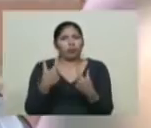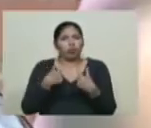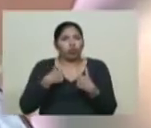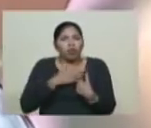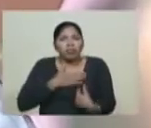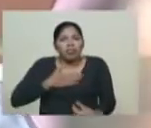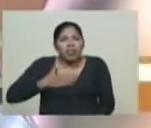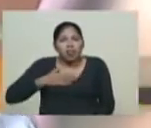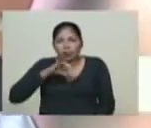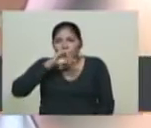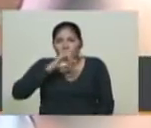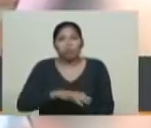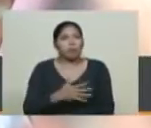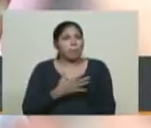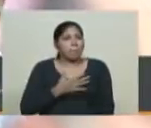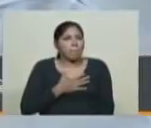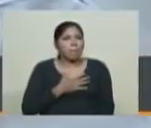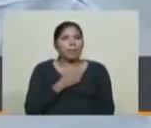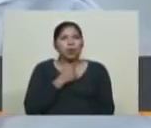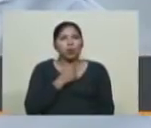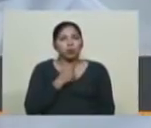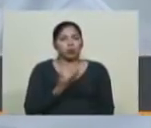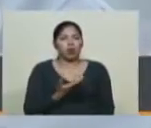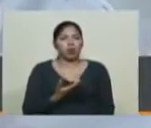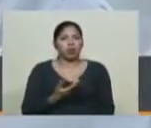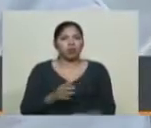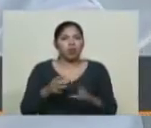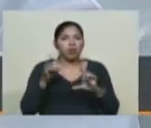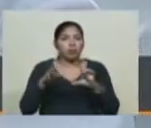más con el carnet de la patria.